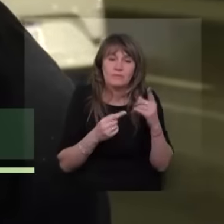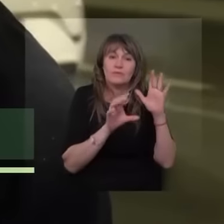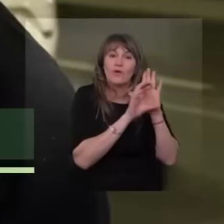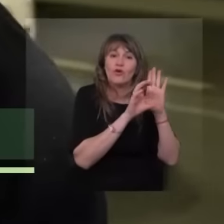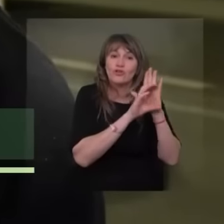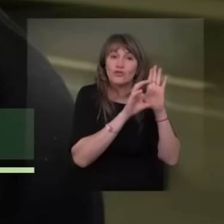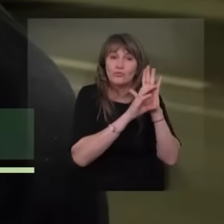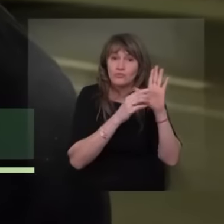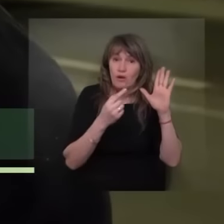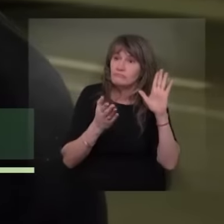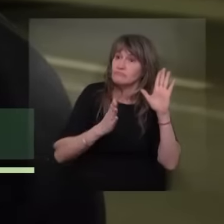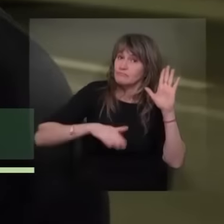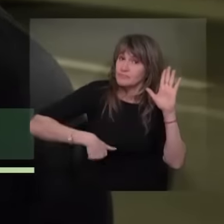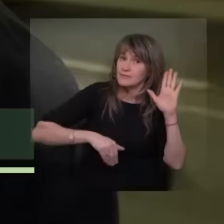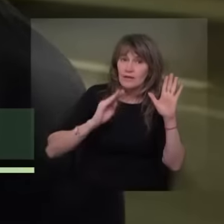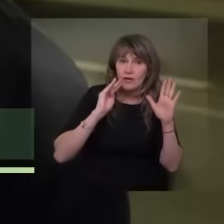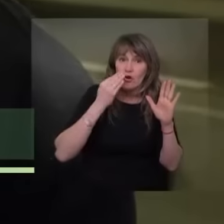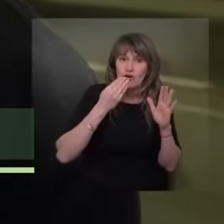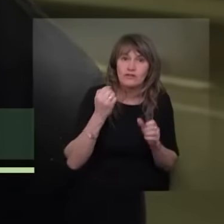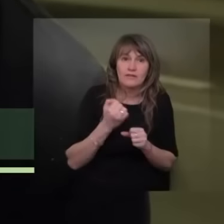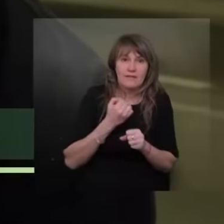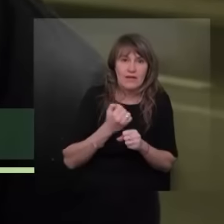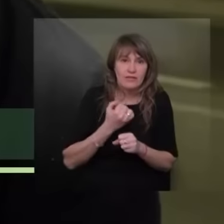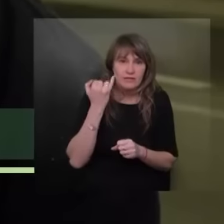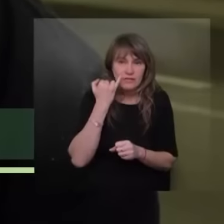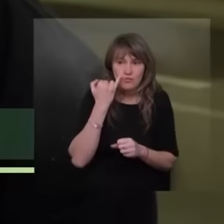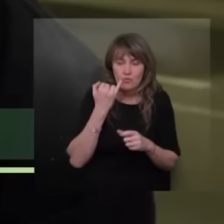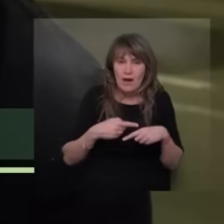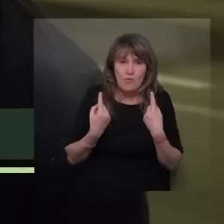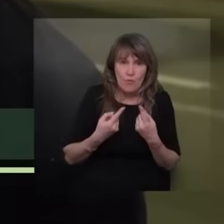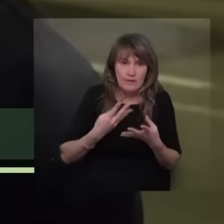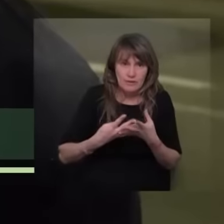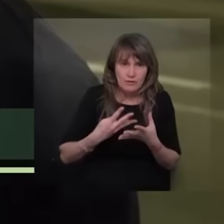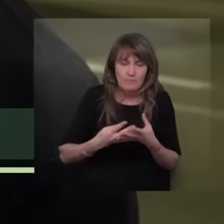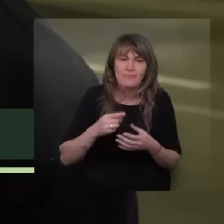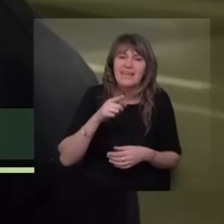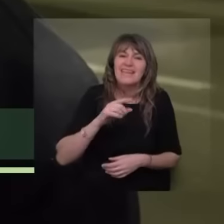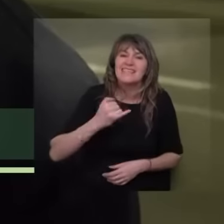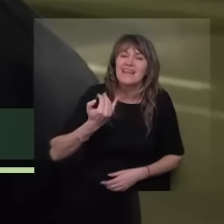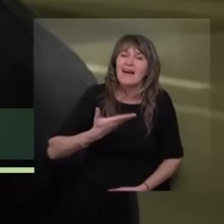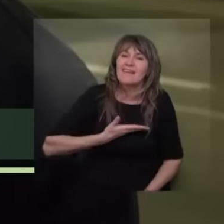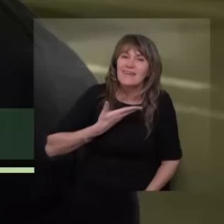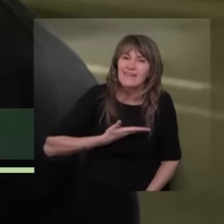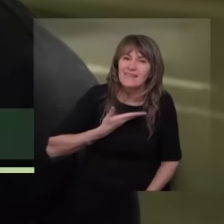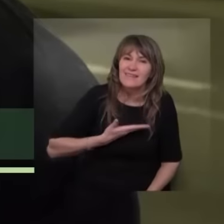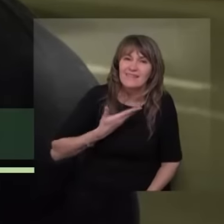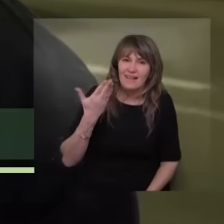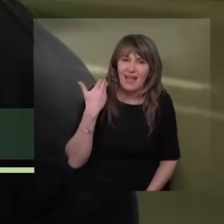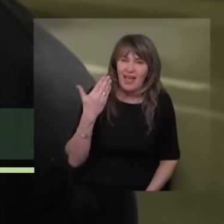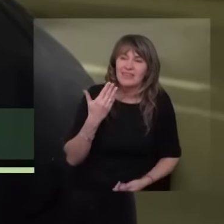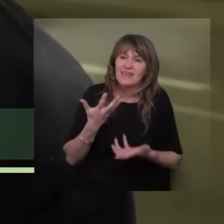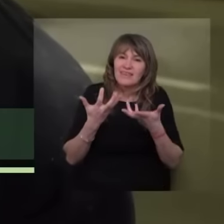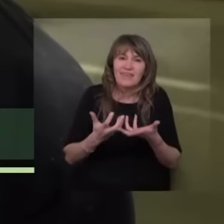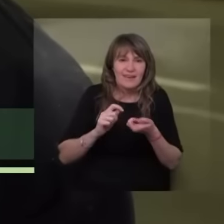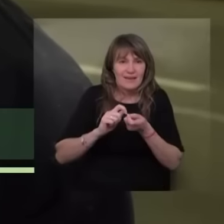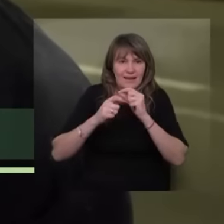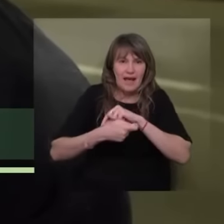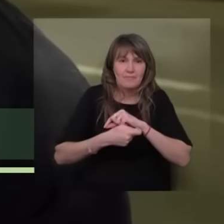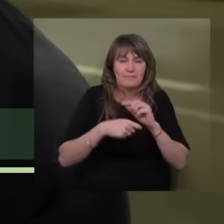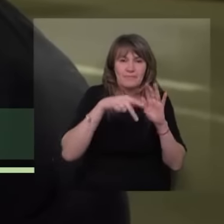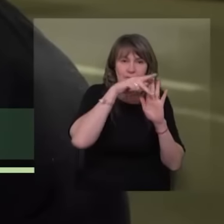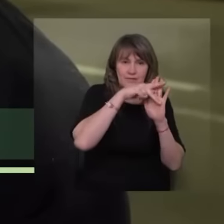reconoce como trabajadora tienen un reclamo histórico ya histórico de modificación de la normativa comentame En qué